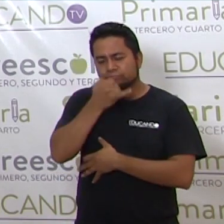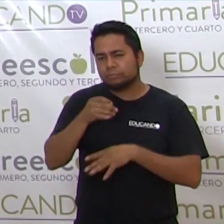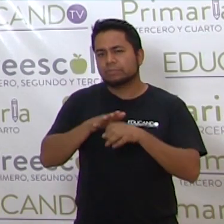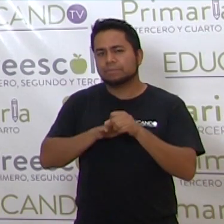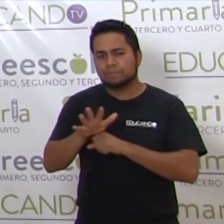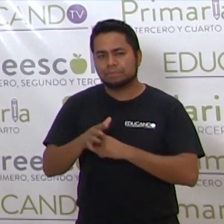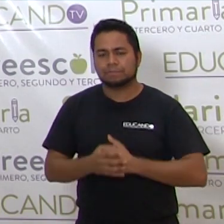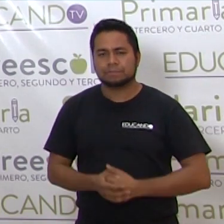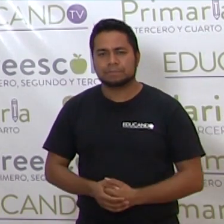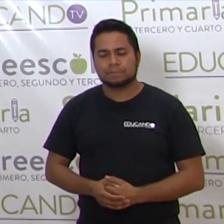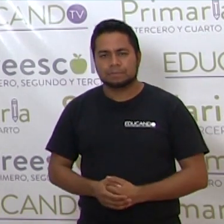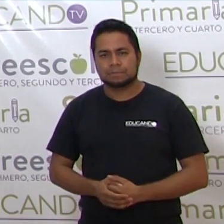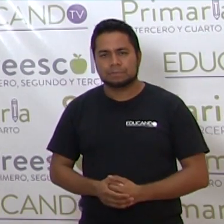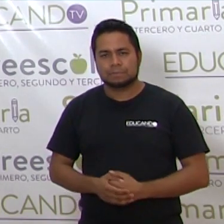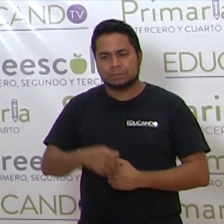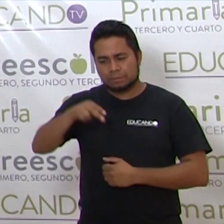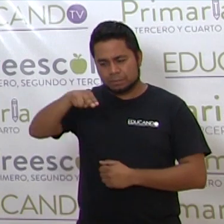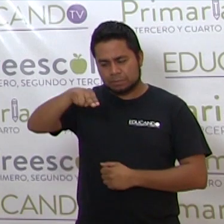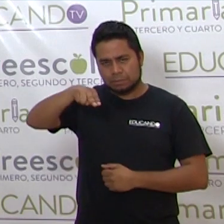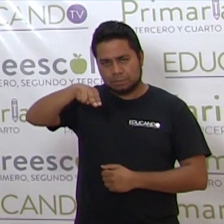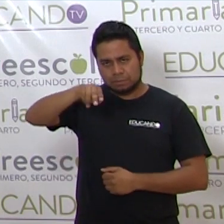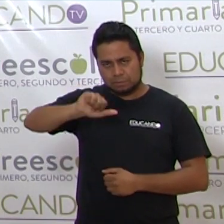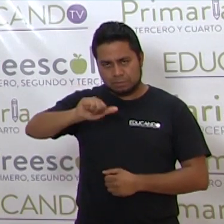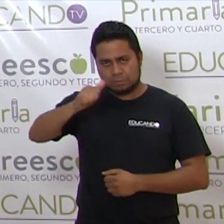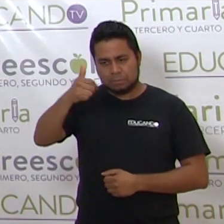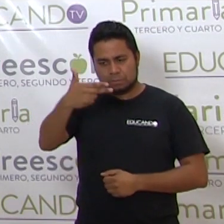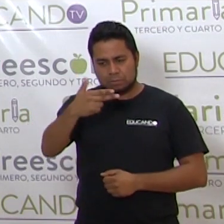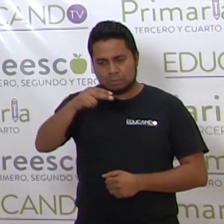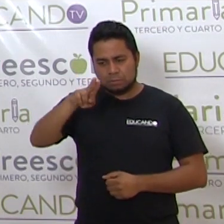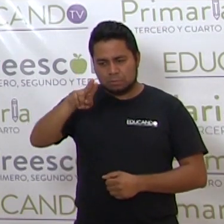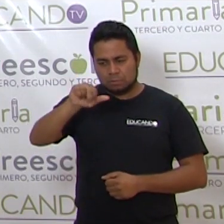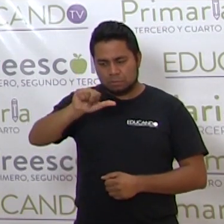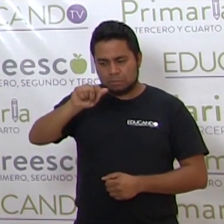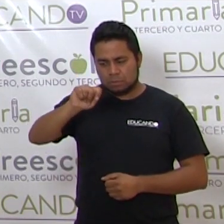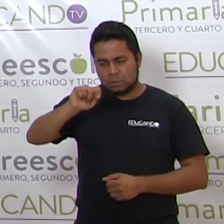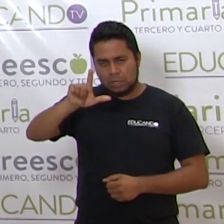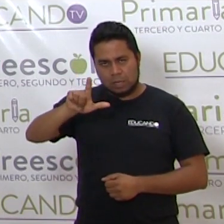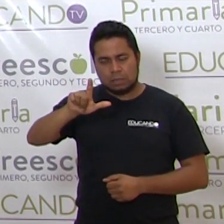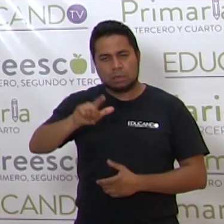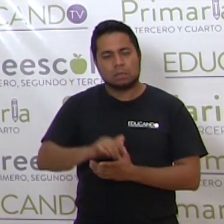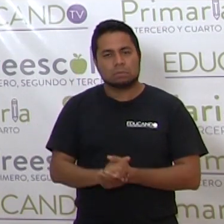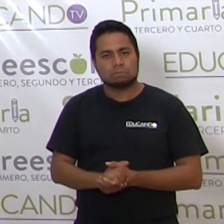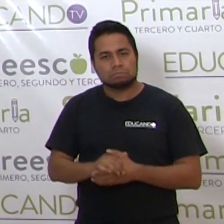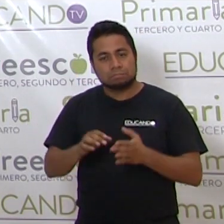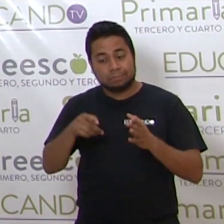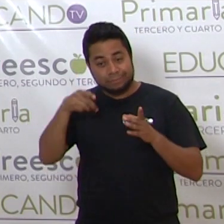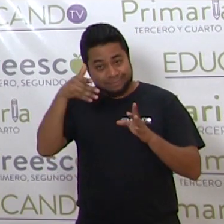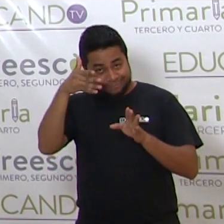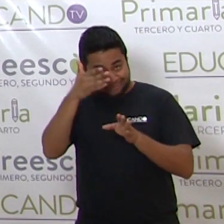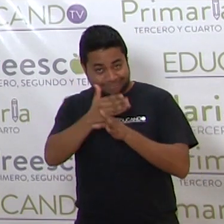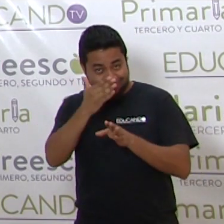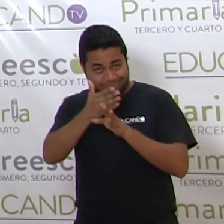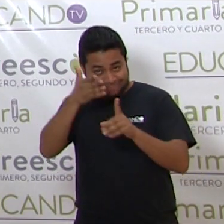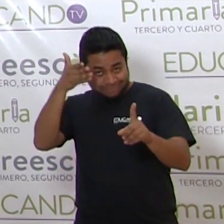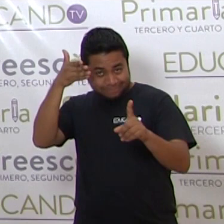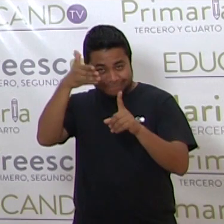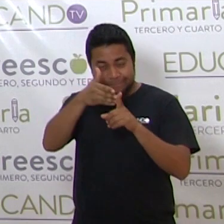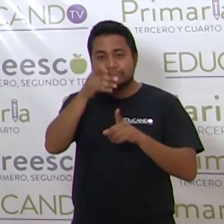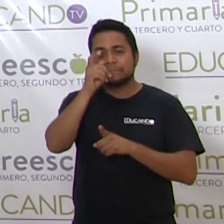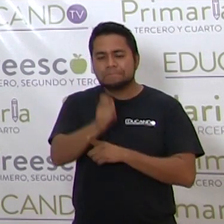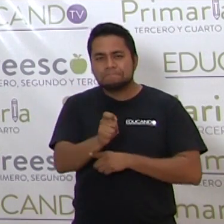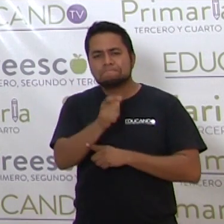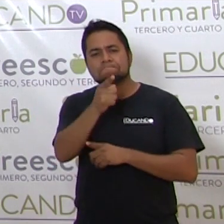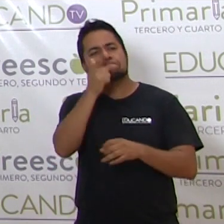pues muy bien es el náhuatl así que uno de los propósitos de esta clase es que